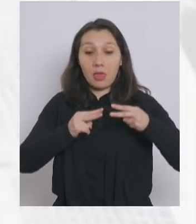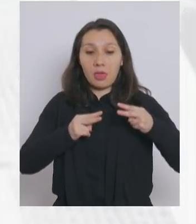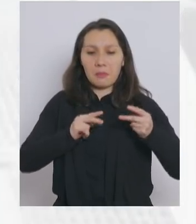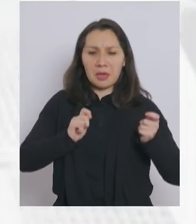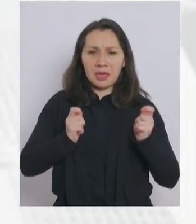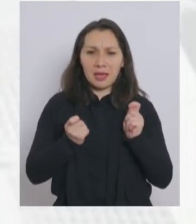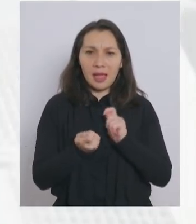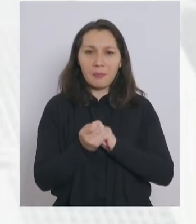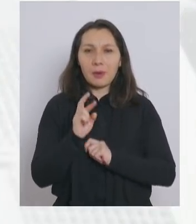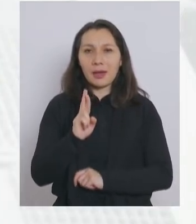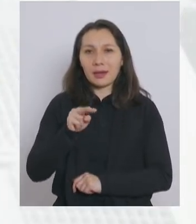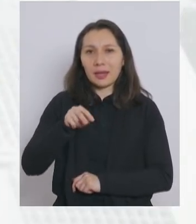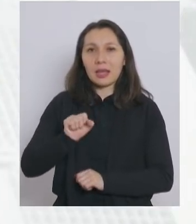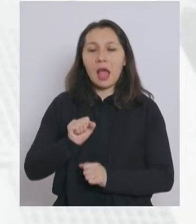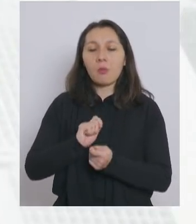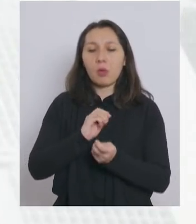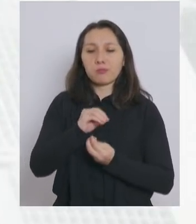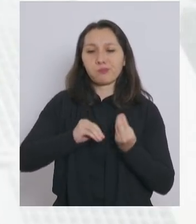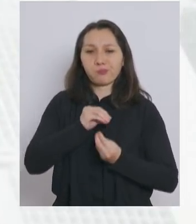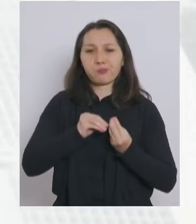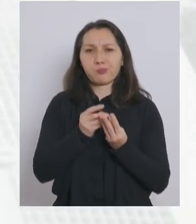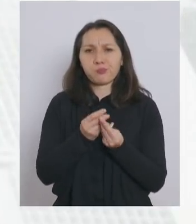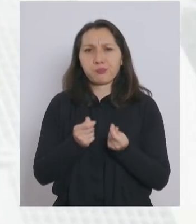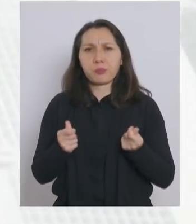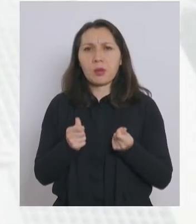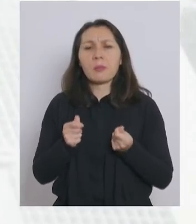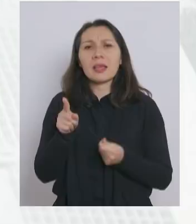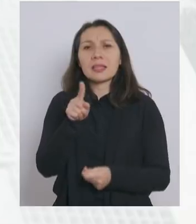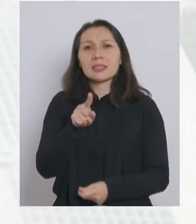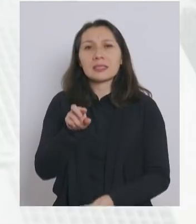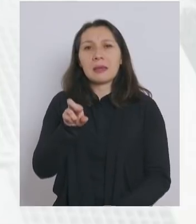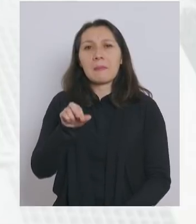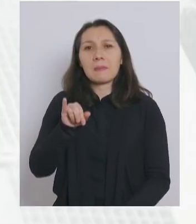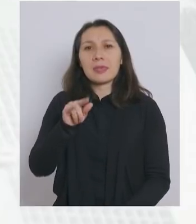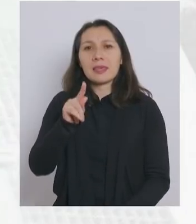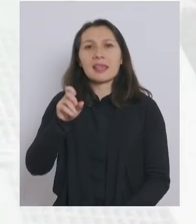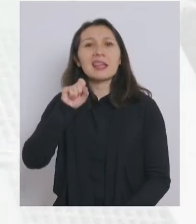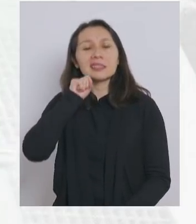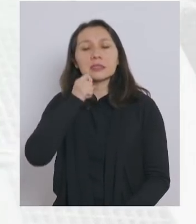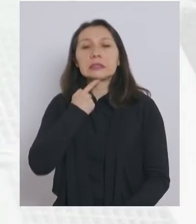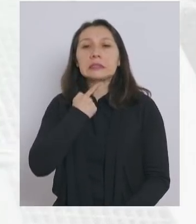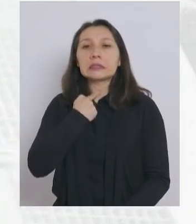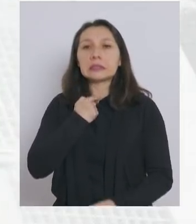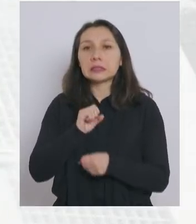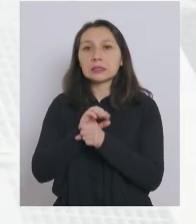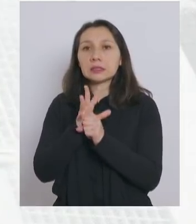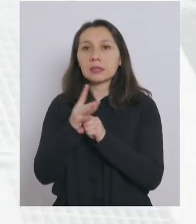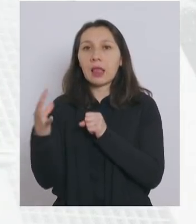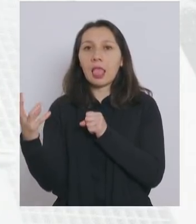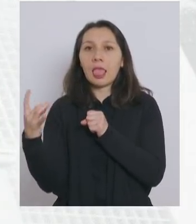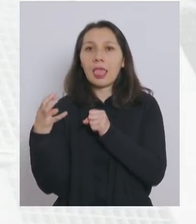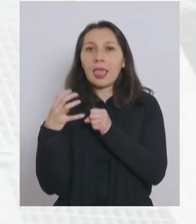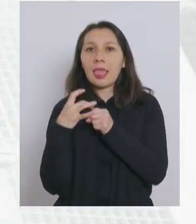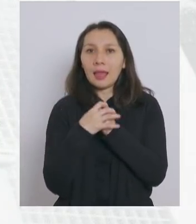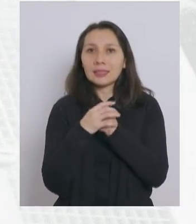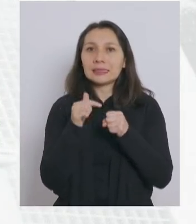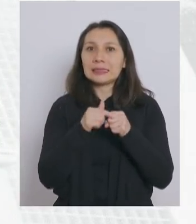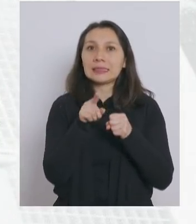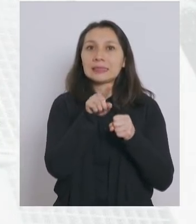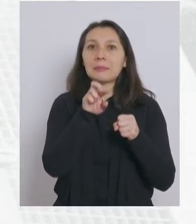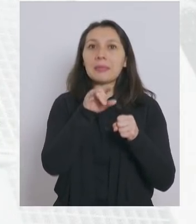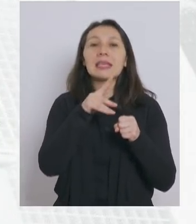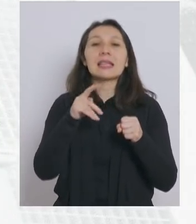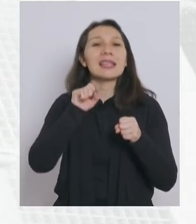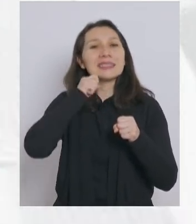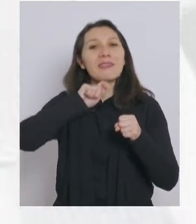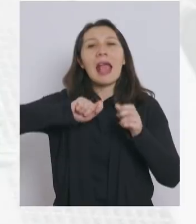RNA, puede sintetizar la proteína. ¿Por qué la proteína Spike? Porque es una proteína de interés del coronavirus, ya que contiene, por así decirlo, una llave